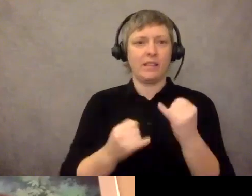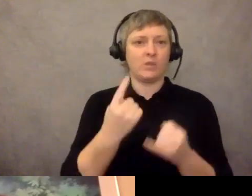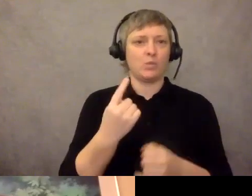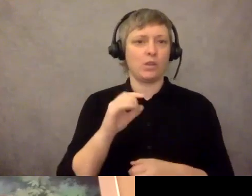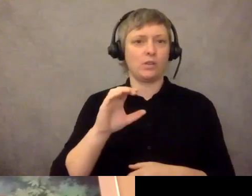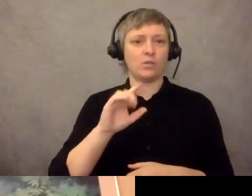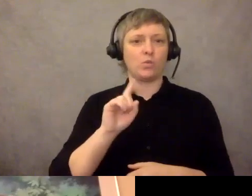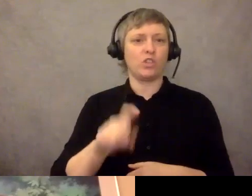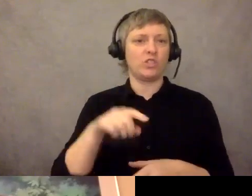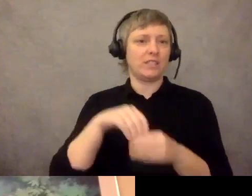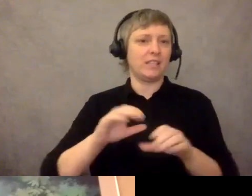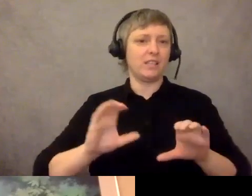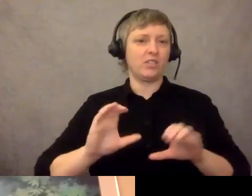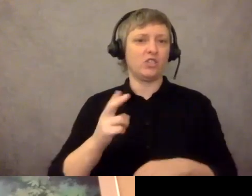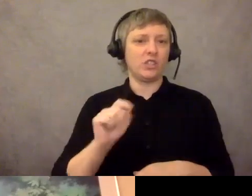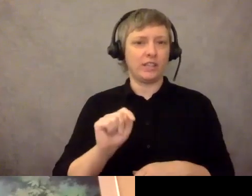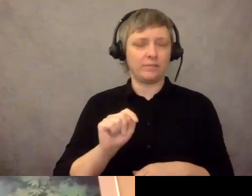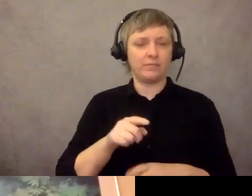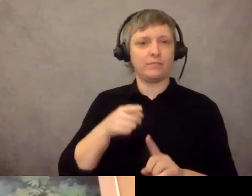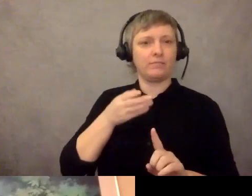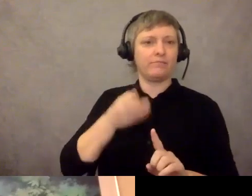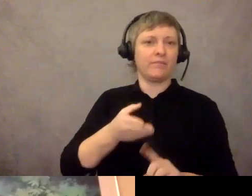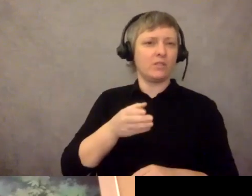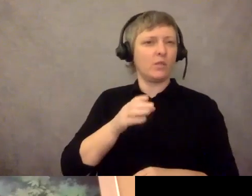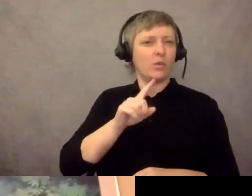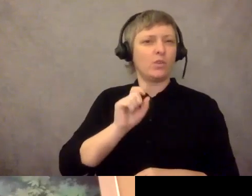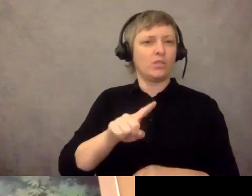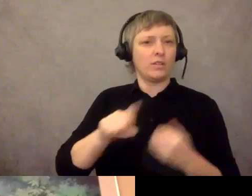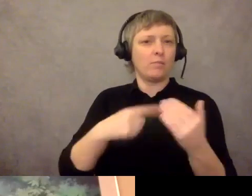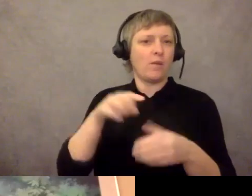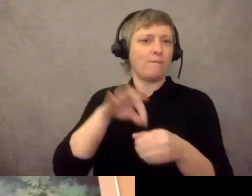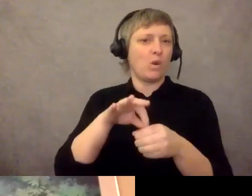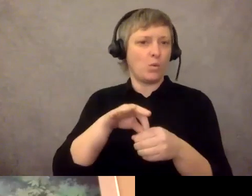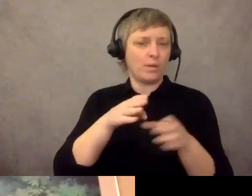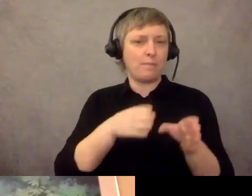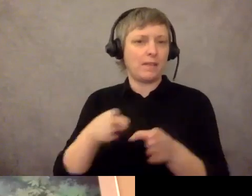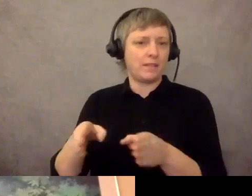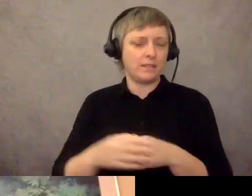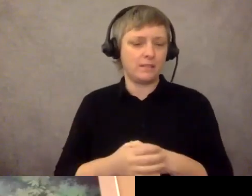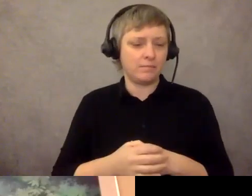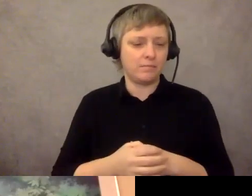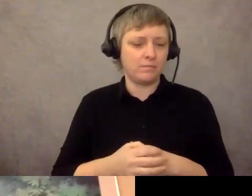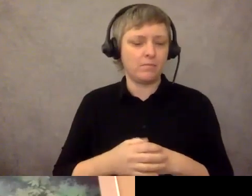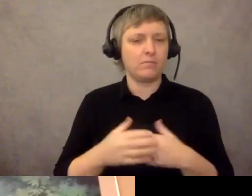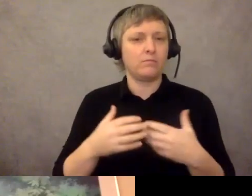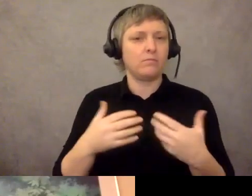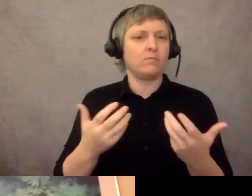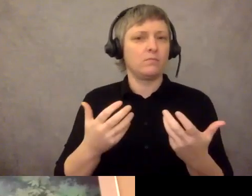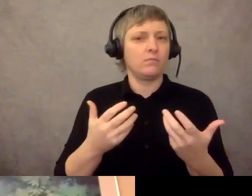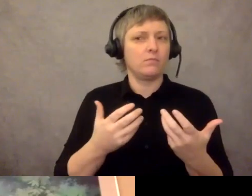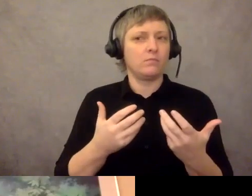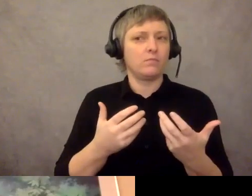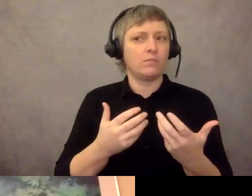Pregunta sobre el método de votos. ¿Cuál es el proceso para establecer detalles sobre el detalle? ¿Quién va a